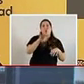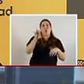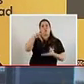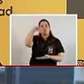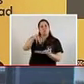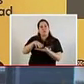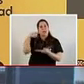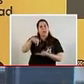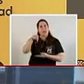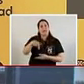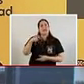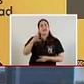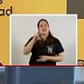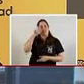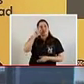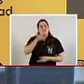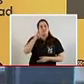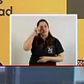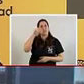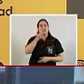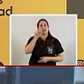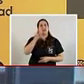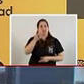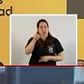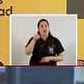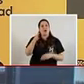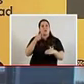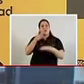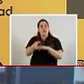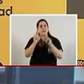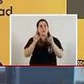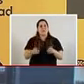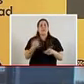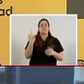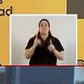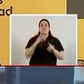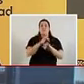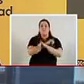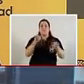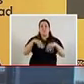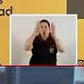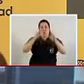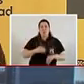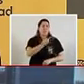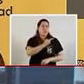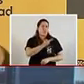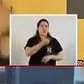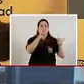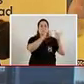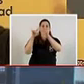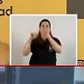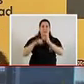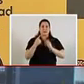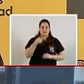muy grande, todo el aparato político de Larreta, y también con parte del establishment poniéndose detrás con miras al